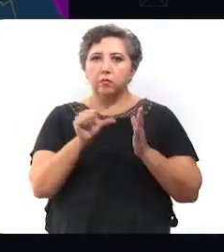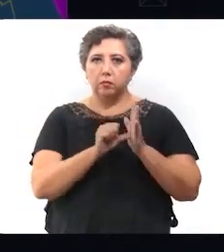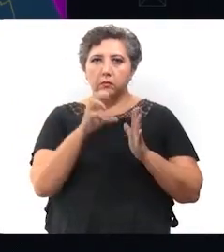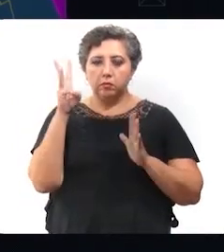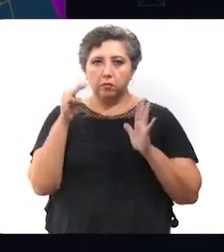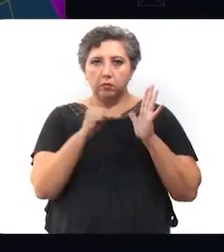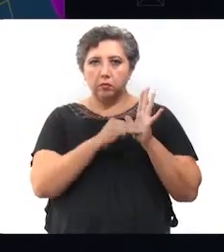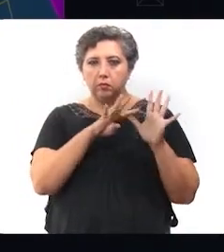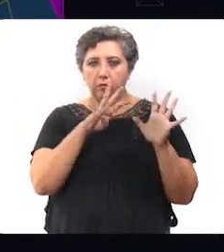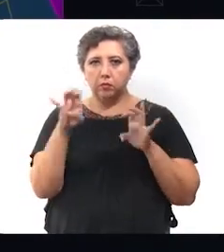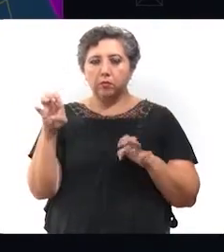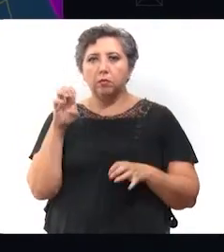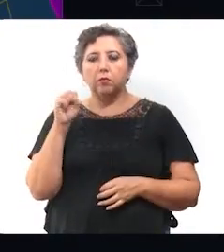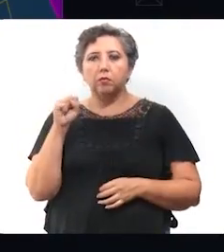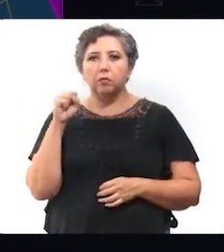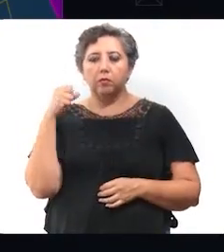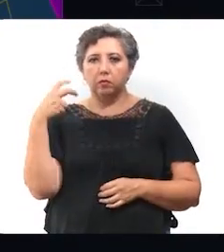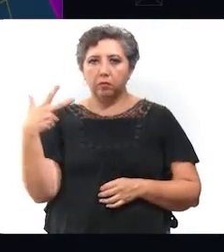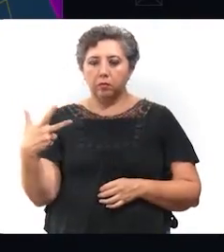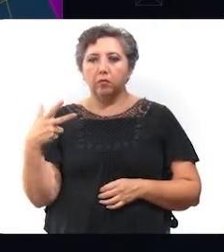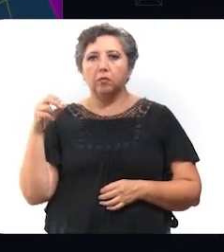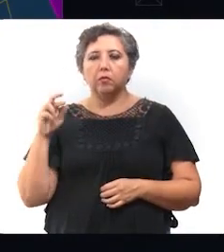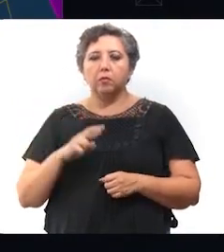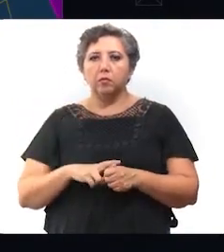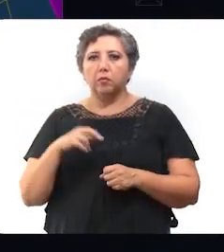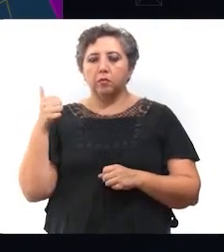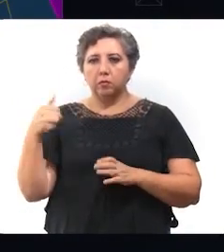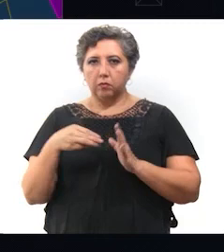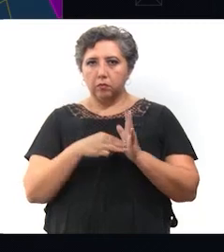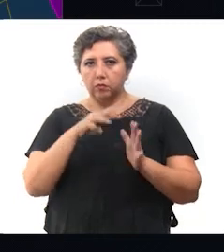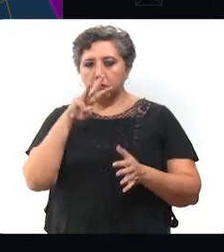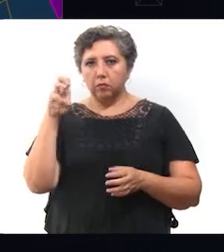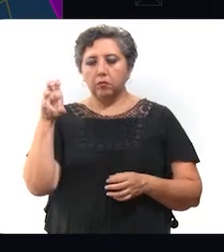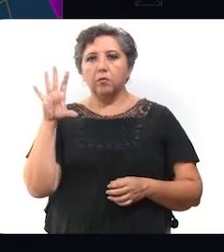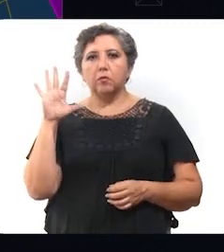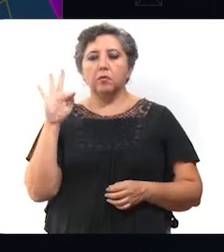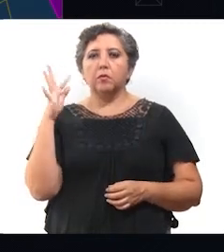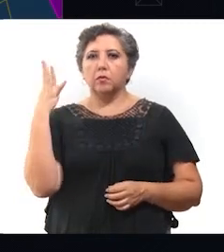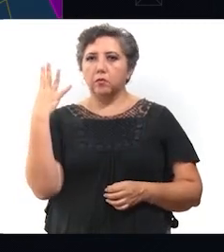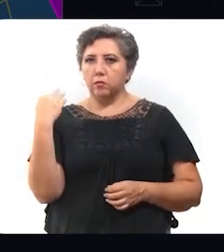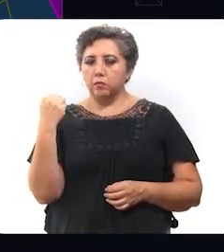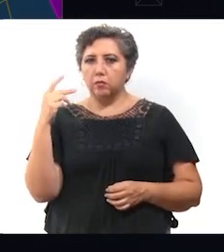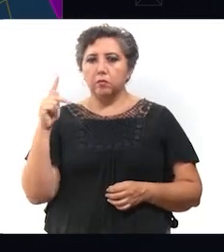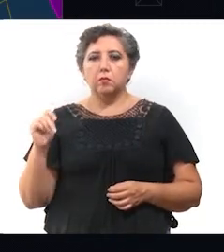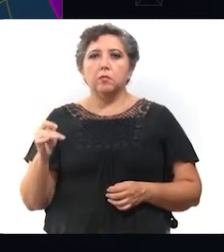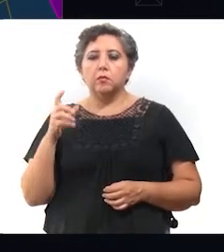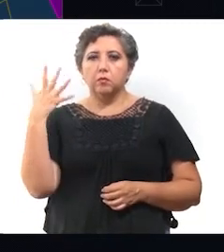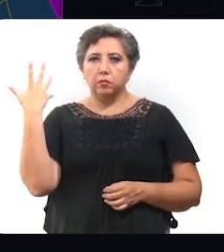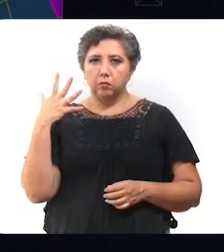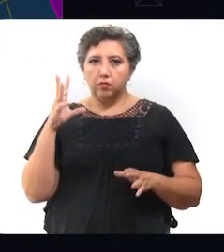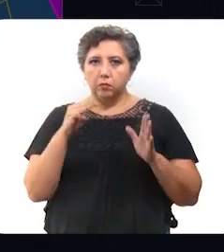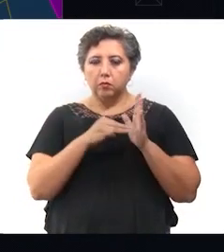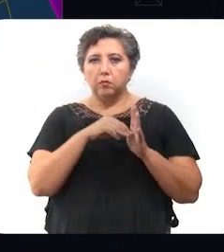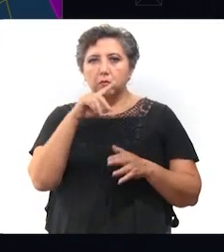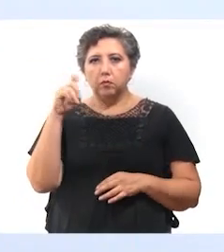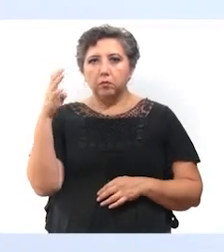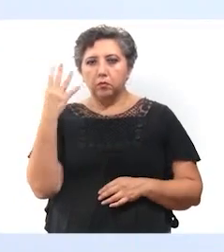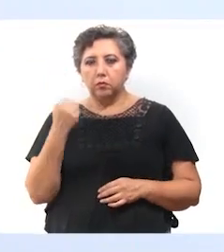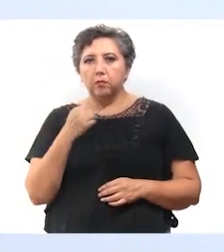centro 3.968, en la zona sur 6.349, en la zona poniente